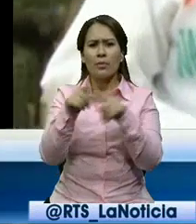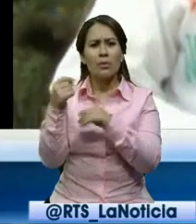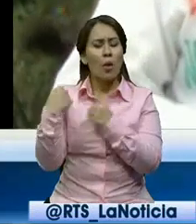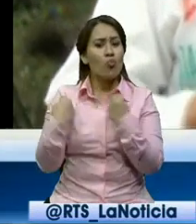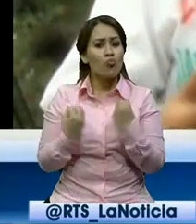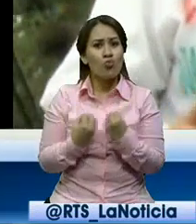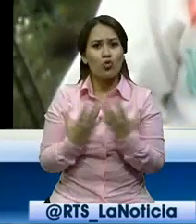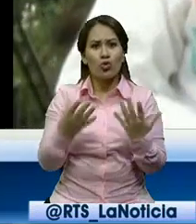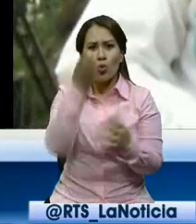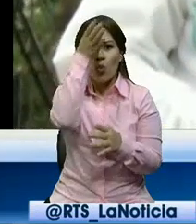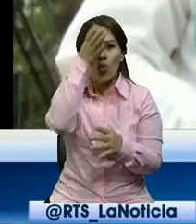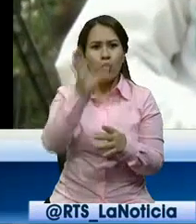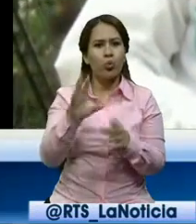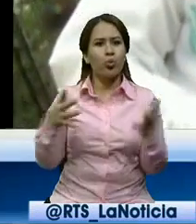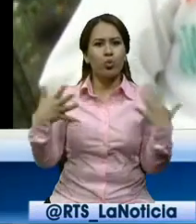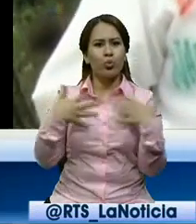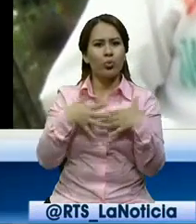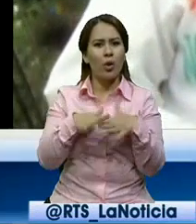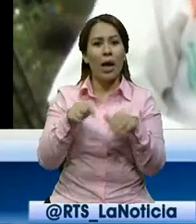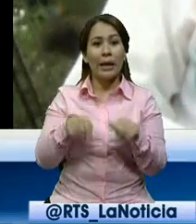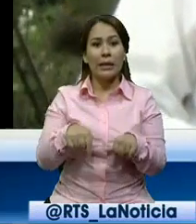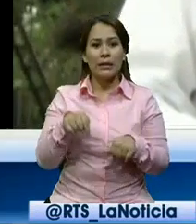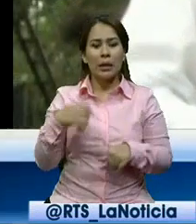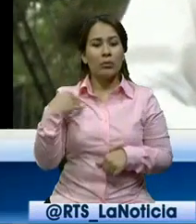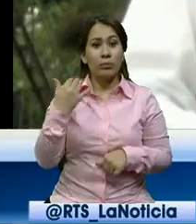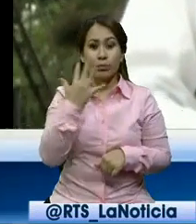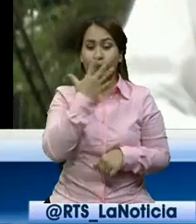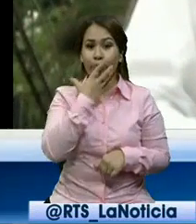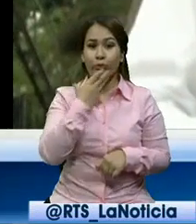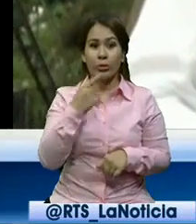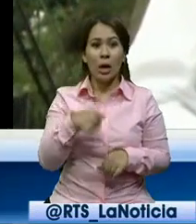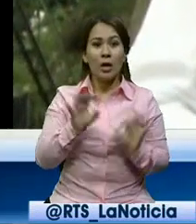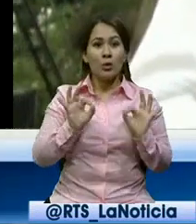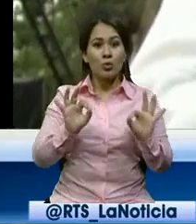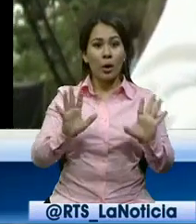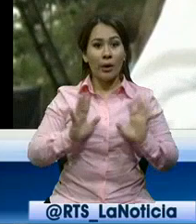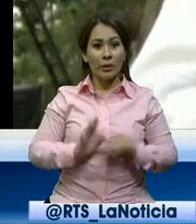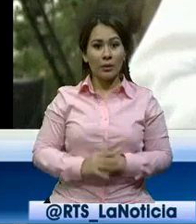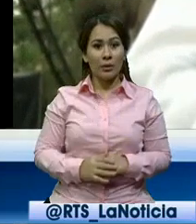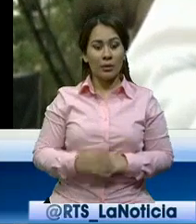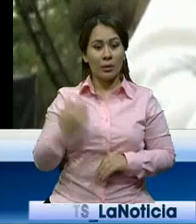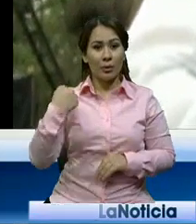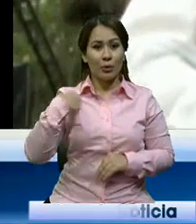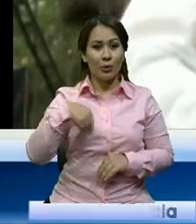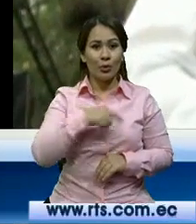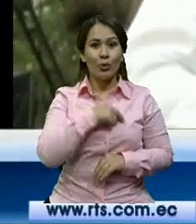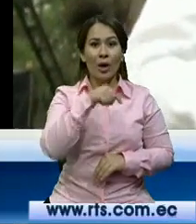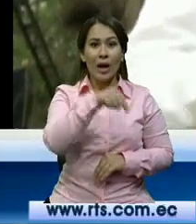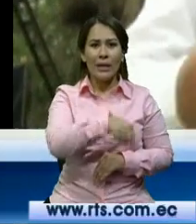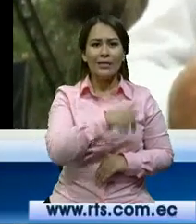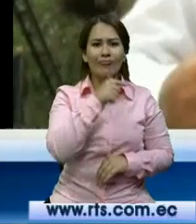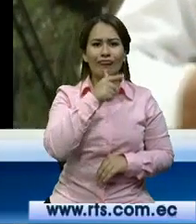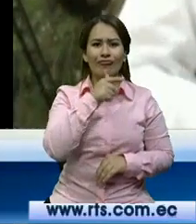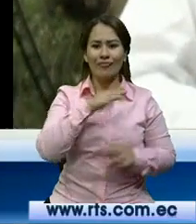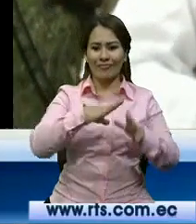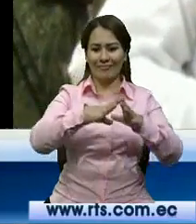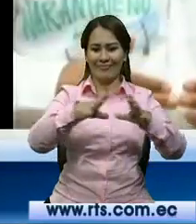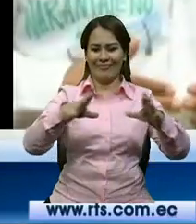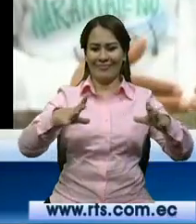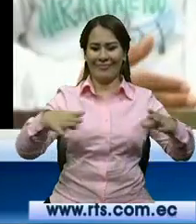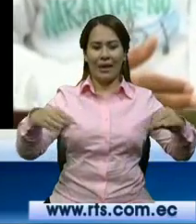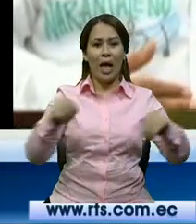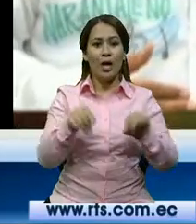tan multicultural, en donde tenemos nosotros la suerte de contar con una geografía